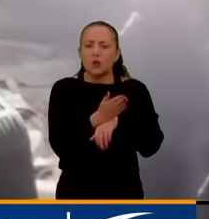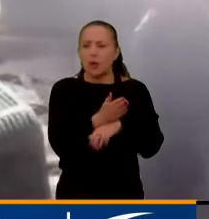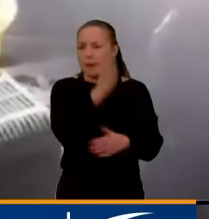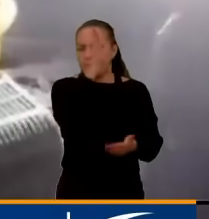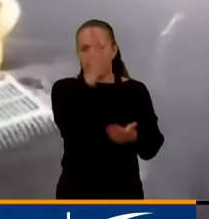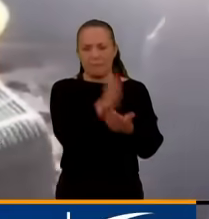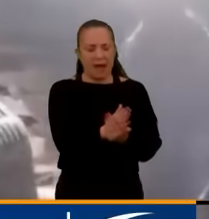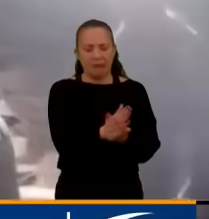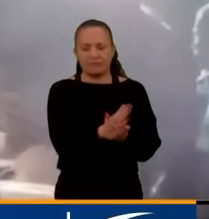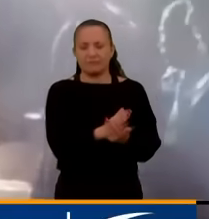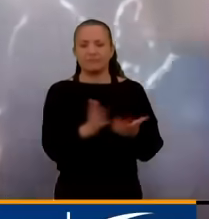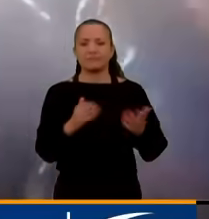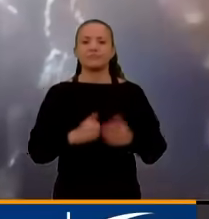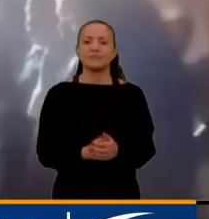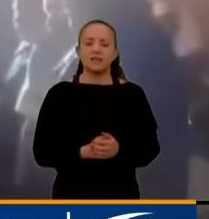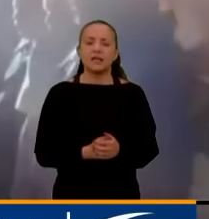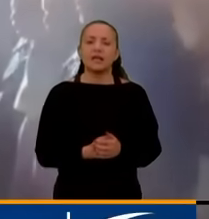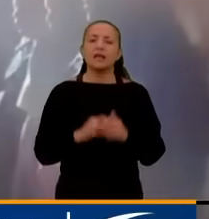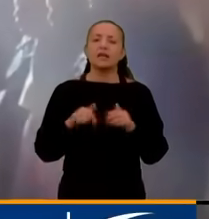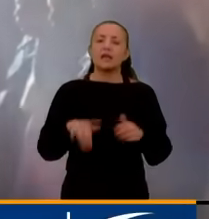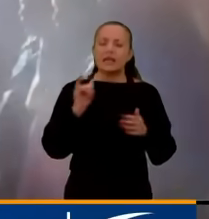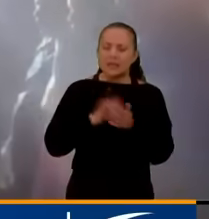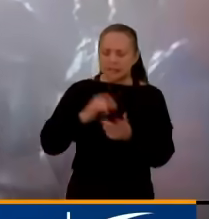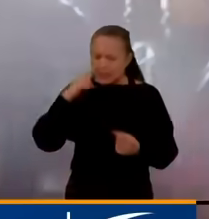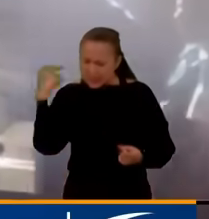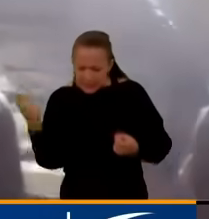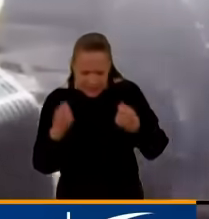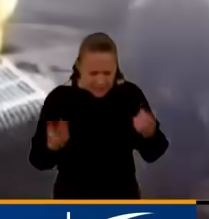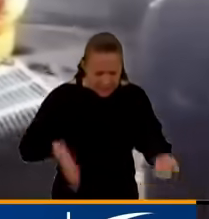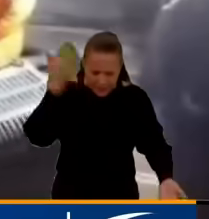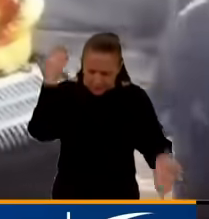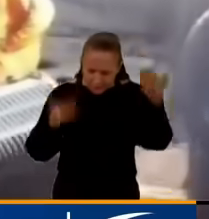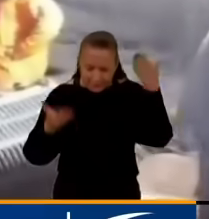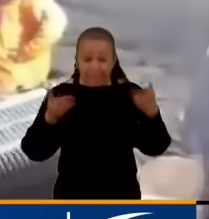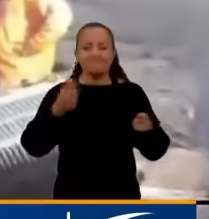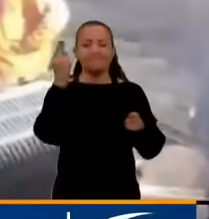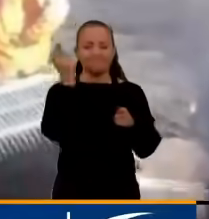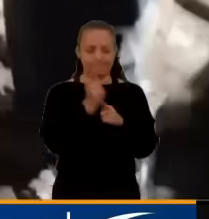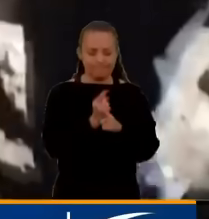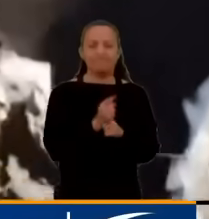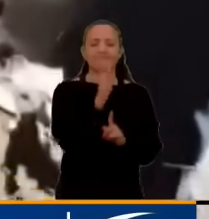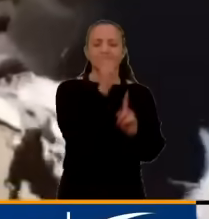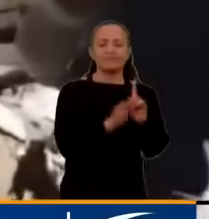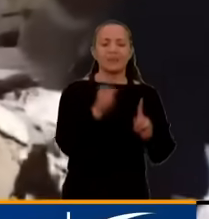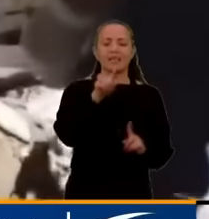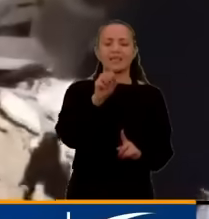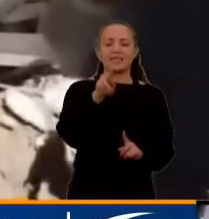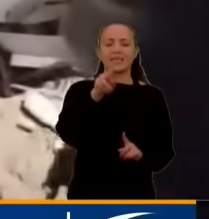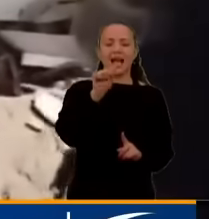suceso. Luego de una intensa búsqueda entre los escombros, se confirmó la muerte de Saray Valera, de 12